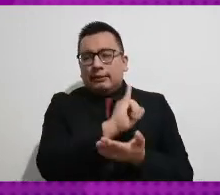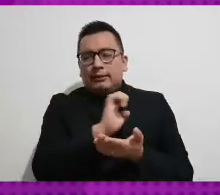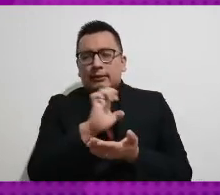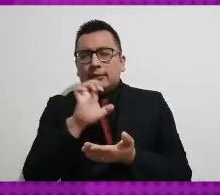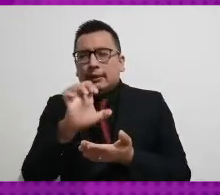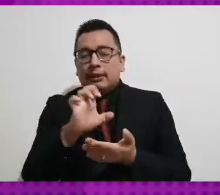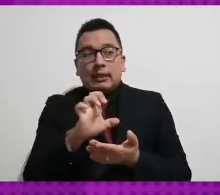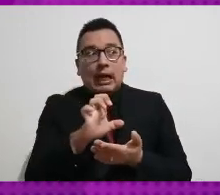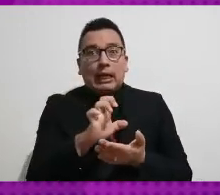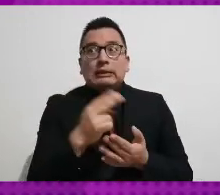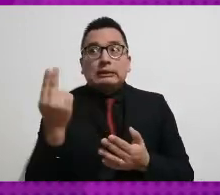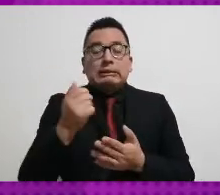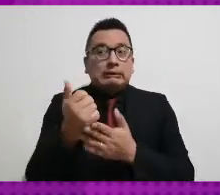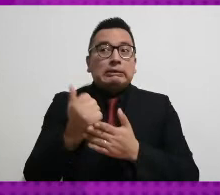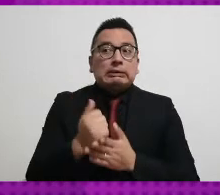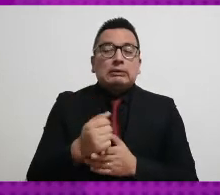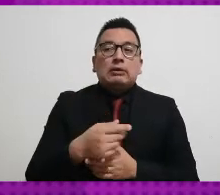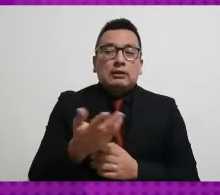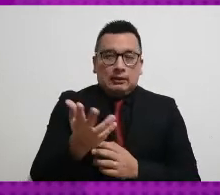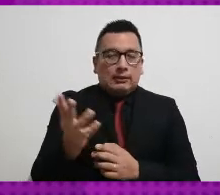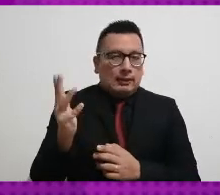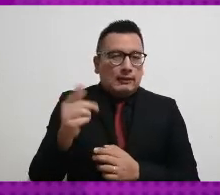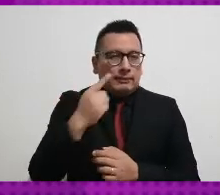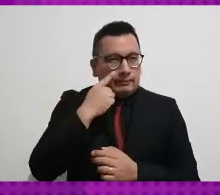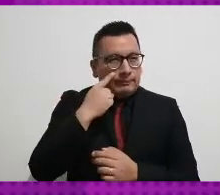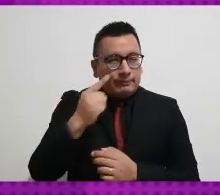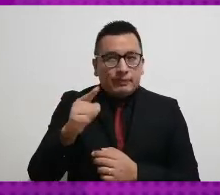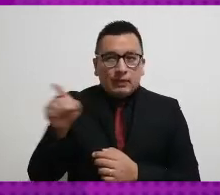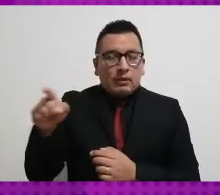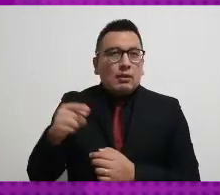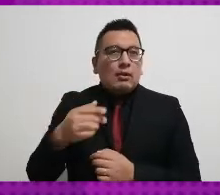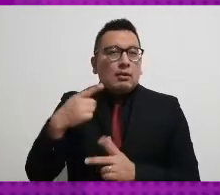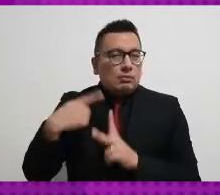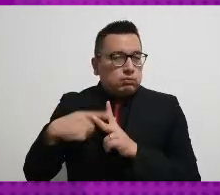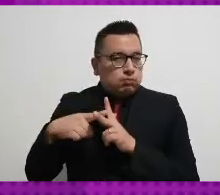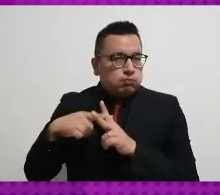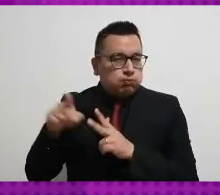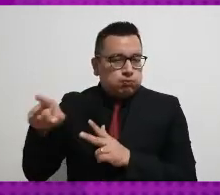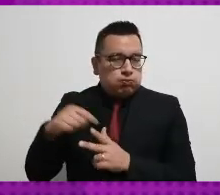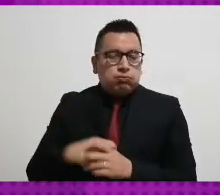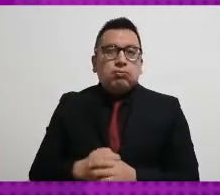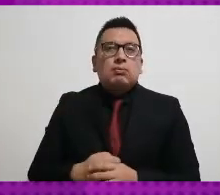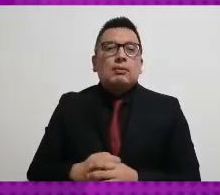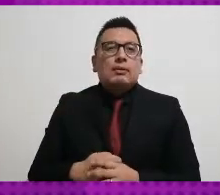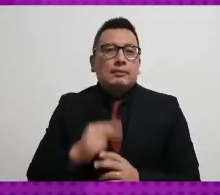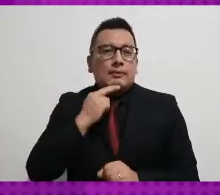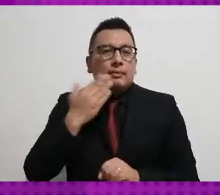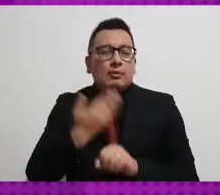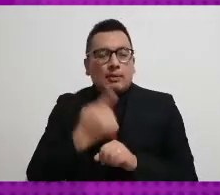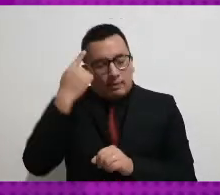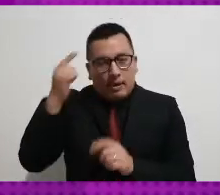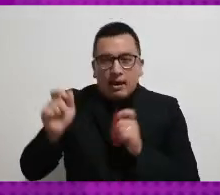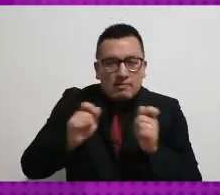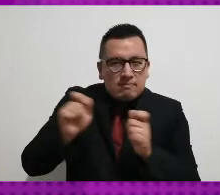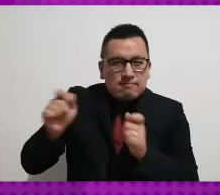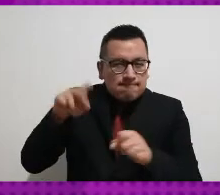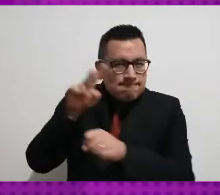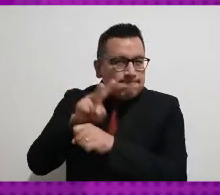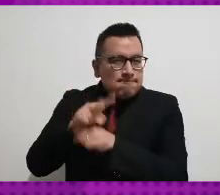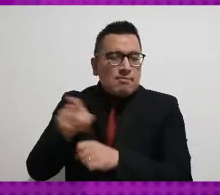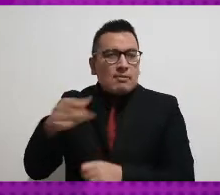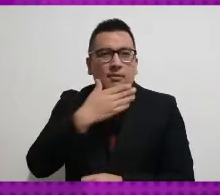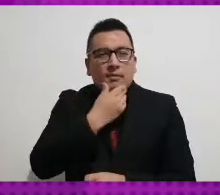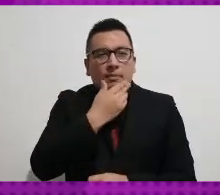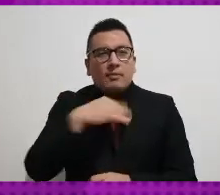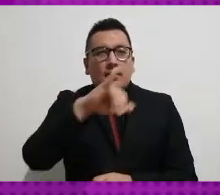Coahuila y me da mucho gusto saludar al contador público certificado, al contralor interno del Instituto Electoral de